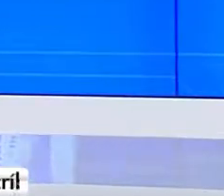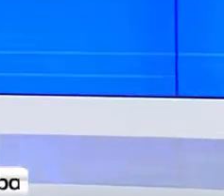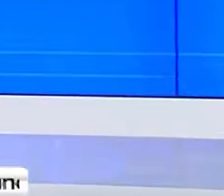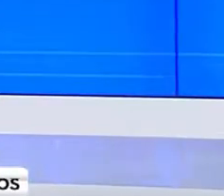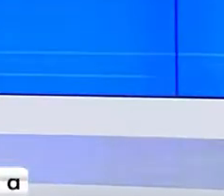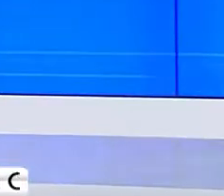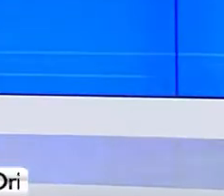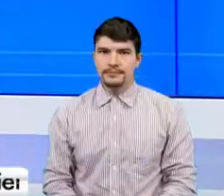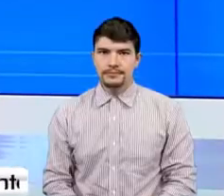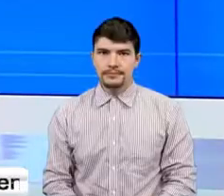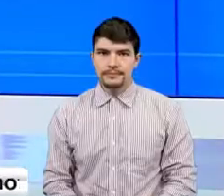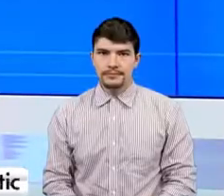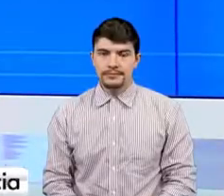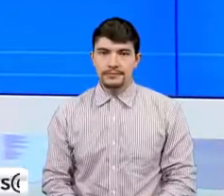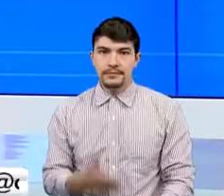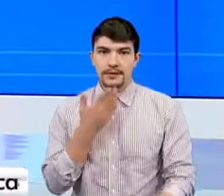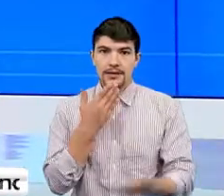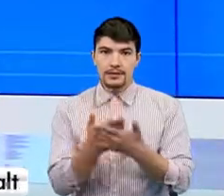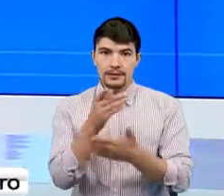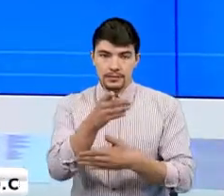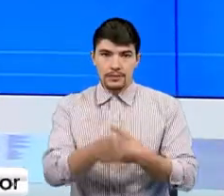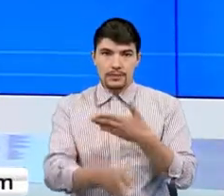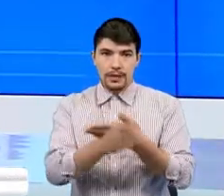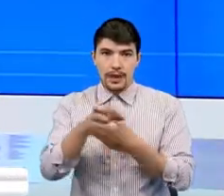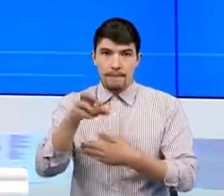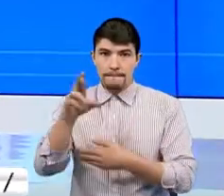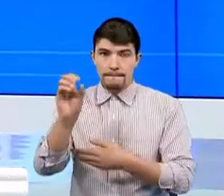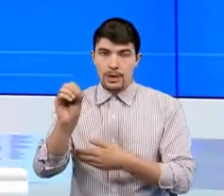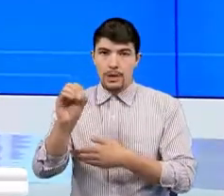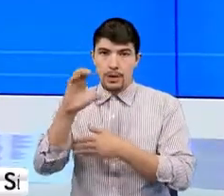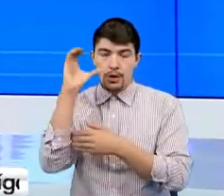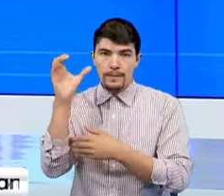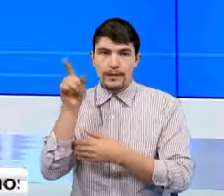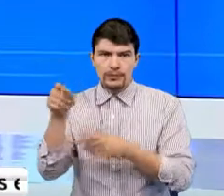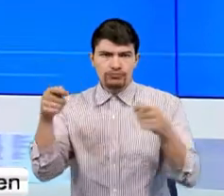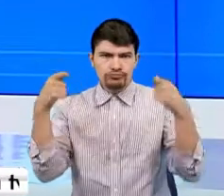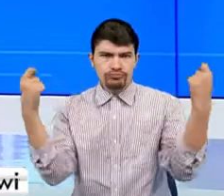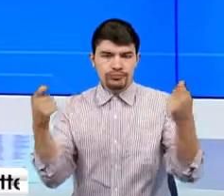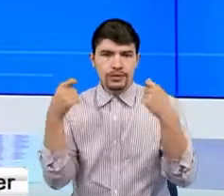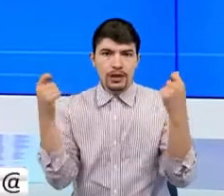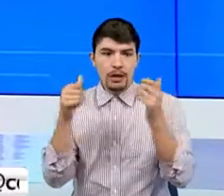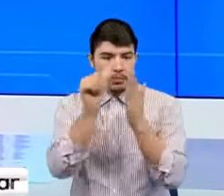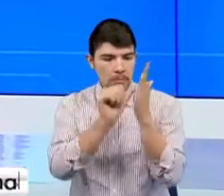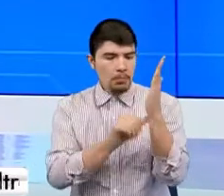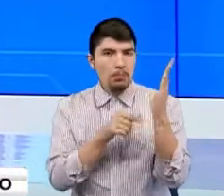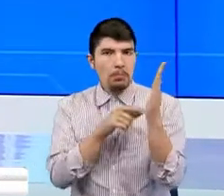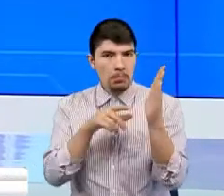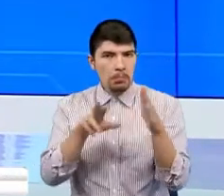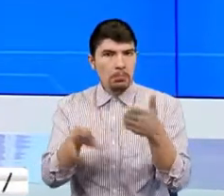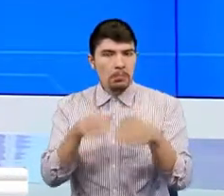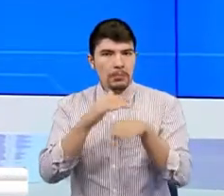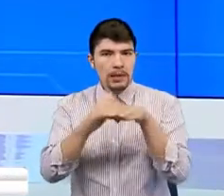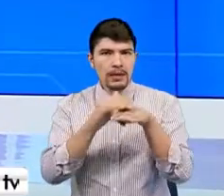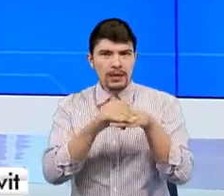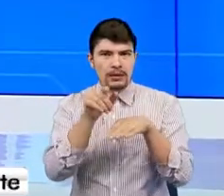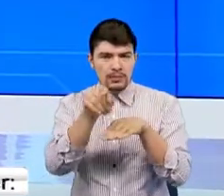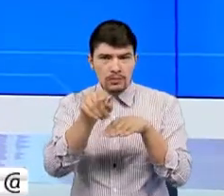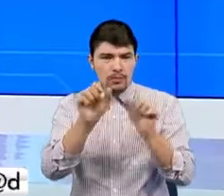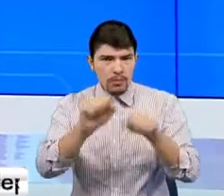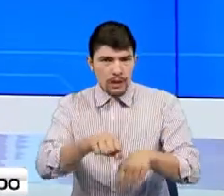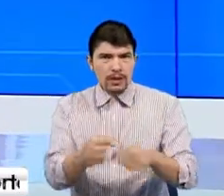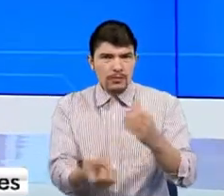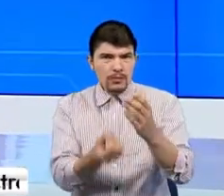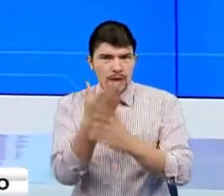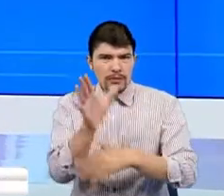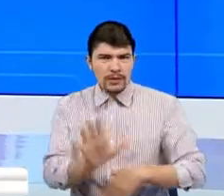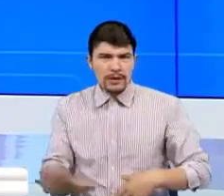Gracias por continuar con nosotros. ProColombia ha lanzado su programa COMEX, reportando balance positivo e invitando a MIPYMES a crear sus